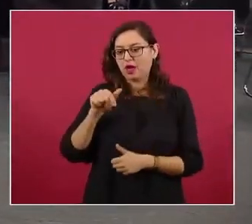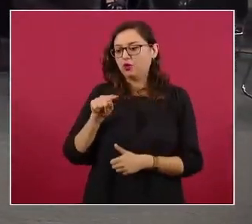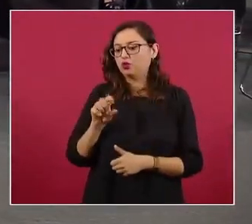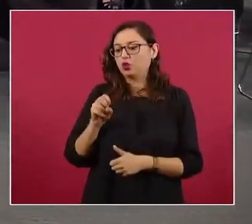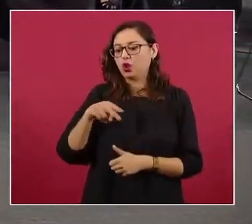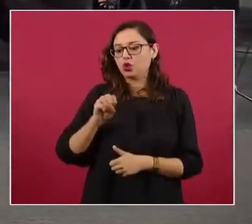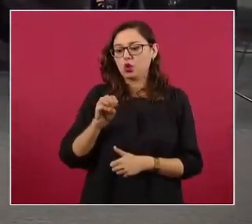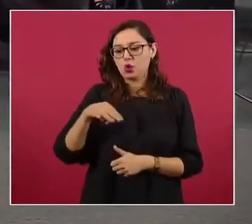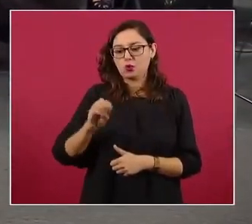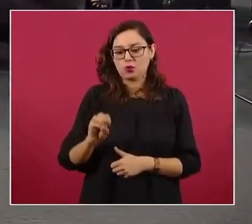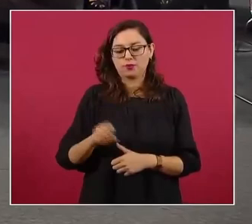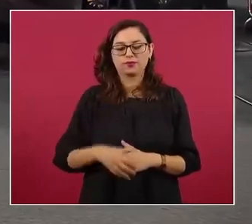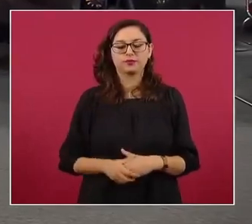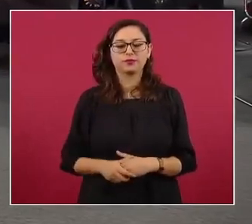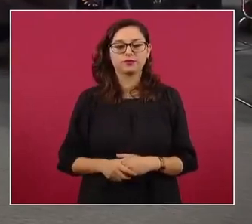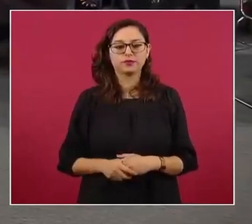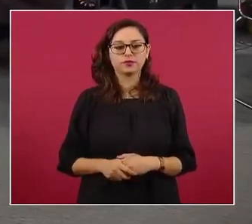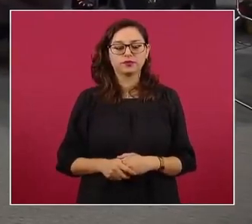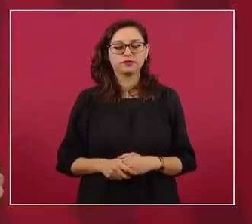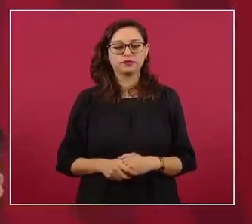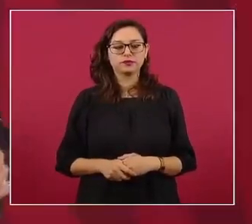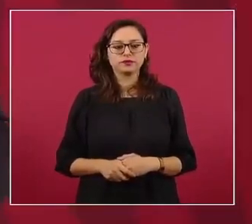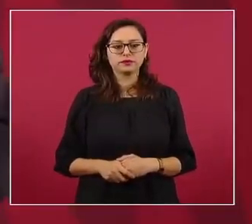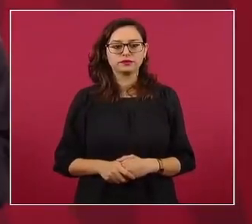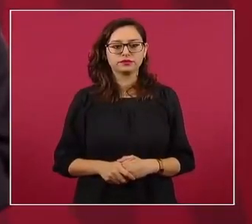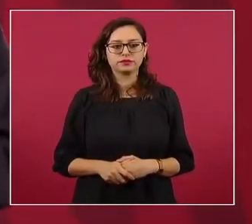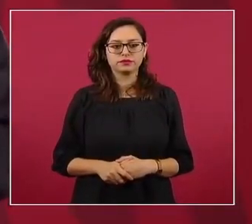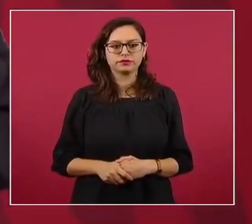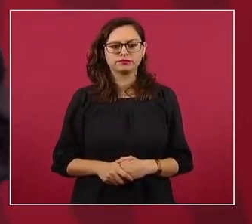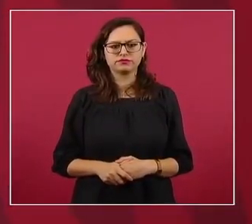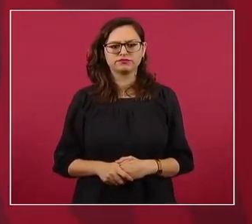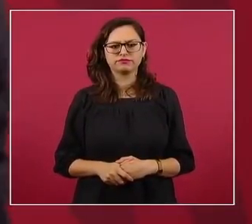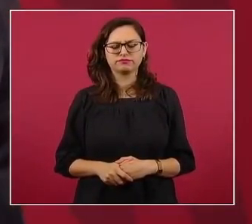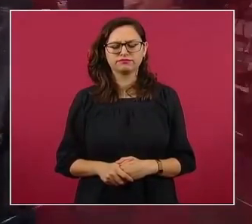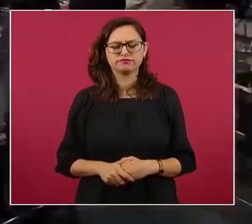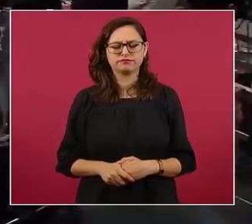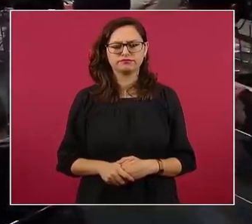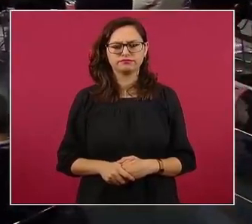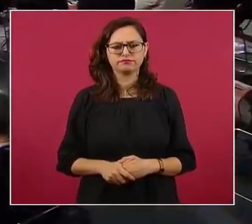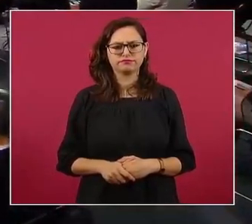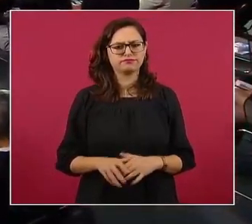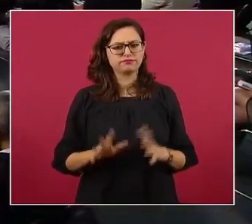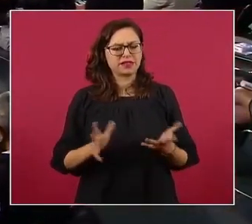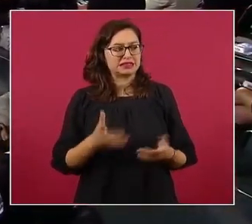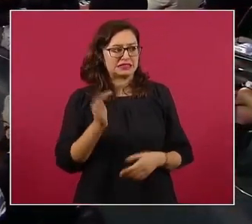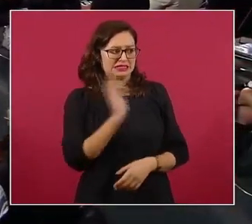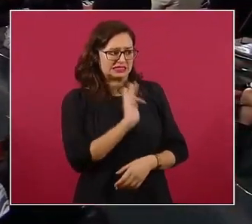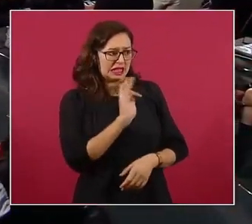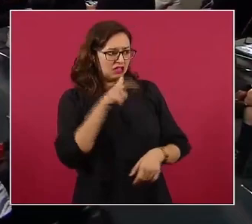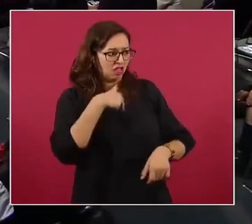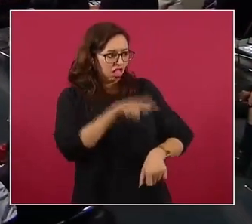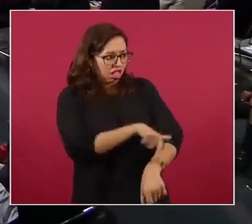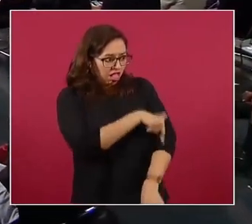No, no hemos hecho. Miren, quiero hacerles una clase. No sé si estoy abusando usted. Adelante,